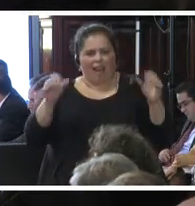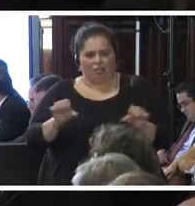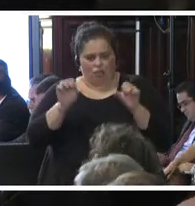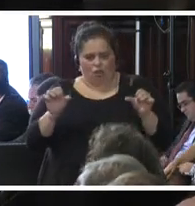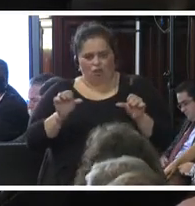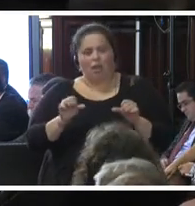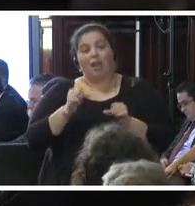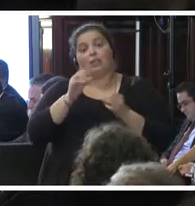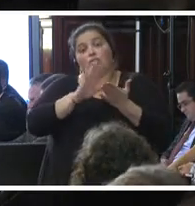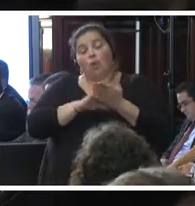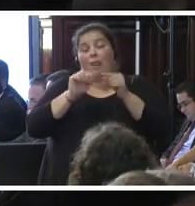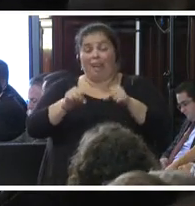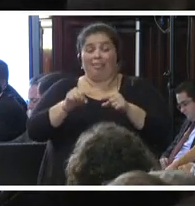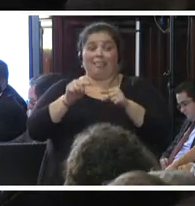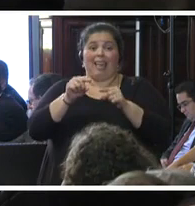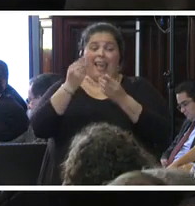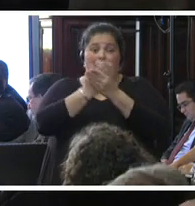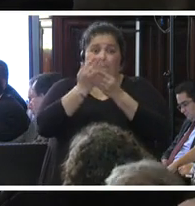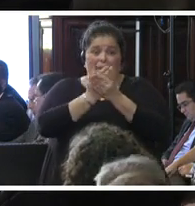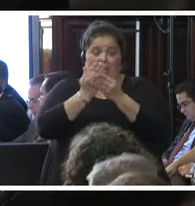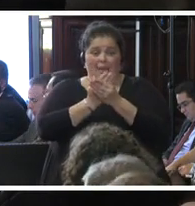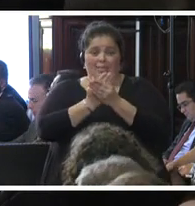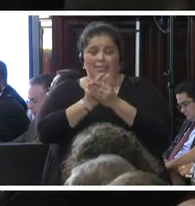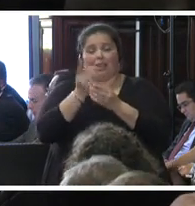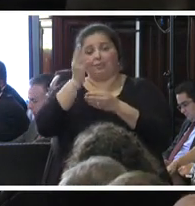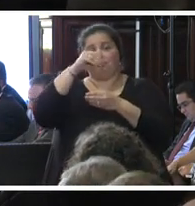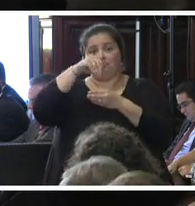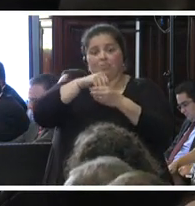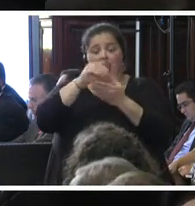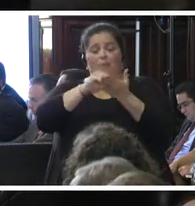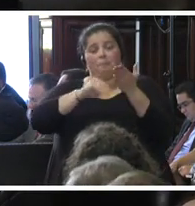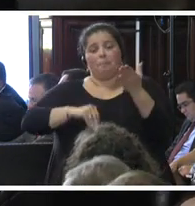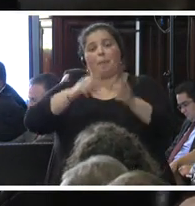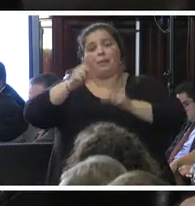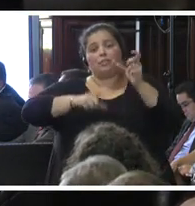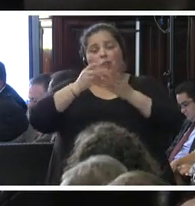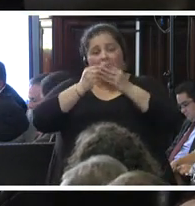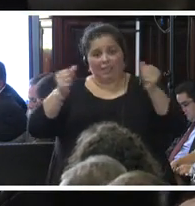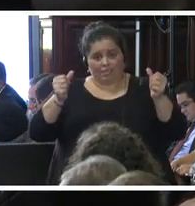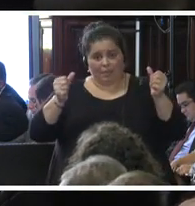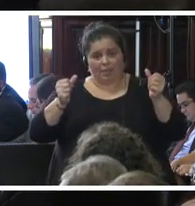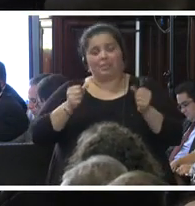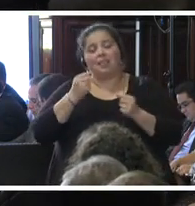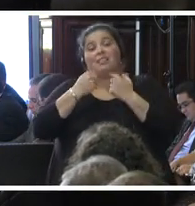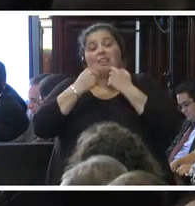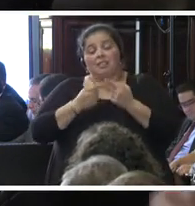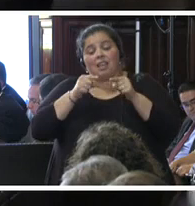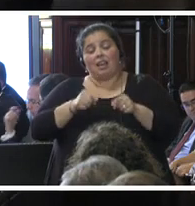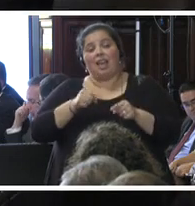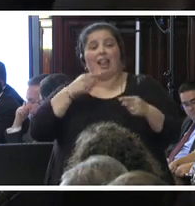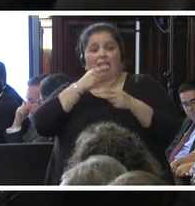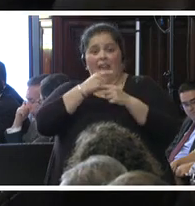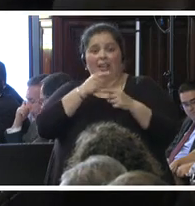De acuerdo al expediente integrado por la Fiscalía de Personas Desaparecidas, se desprende que los ataques cometidos contra